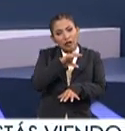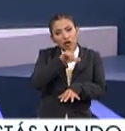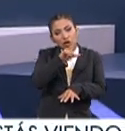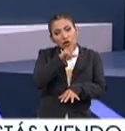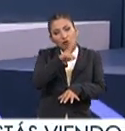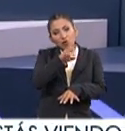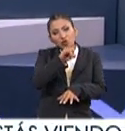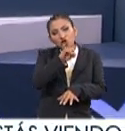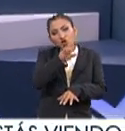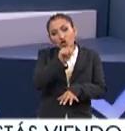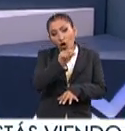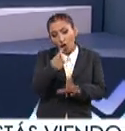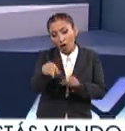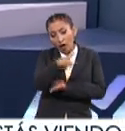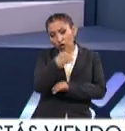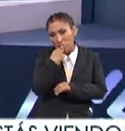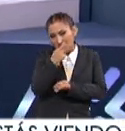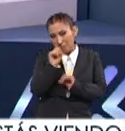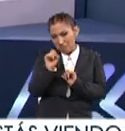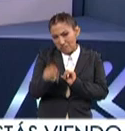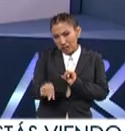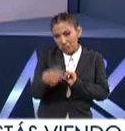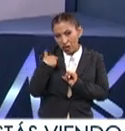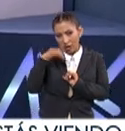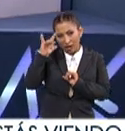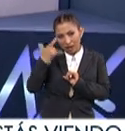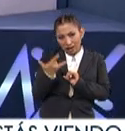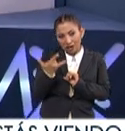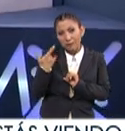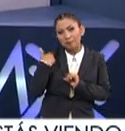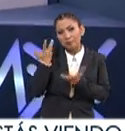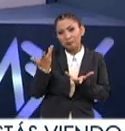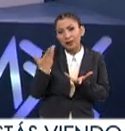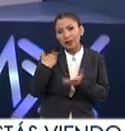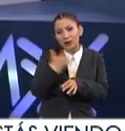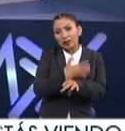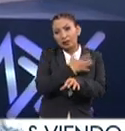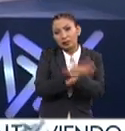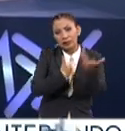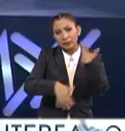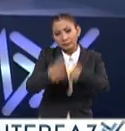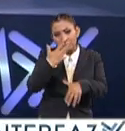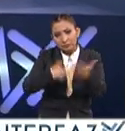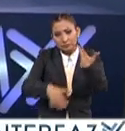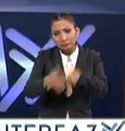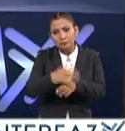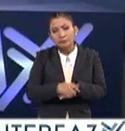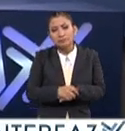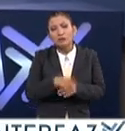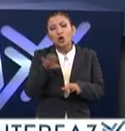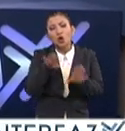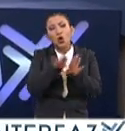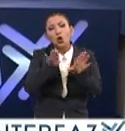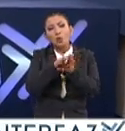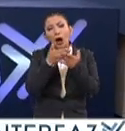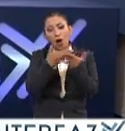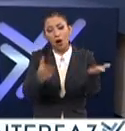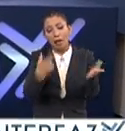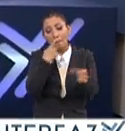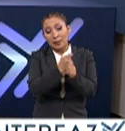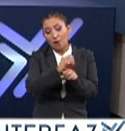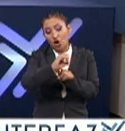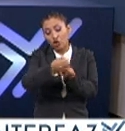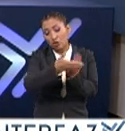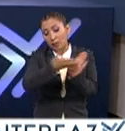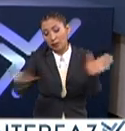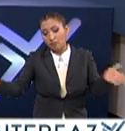un mecanismo en la sociedad. Estábamos hablando precisamente con Griselda Yebra, quien nos acompaña en la lengua de señas, pues como ahora, a partir del 1 de